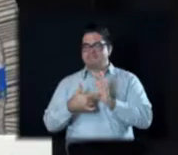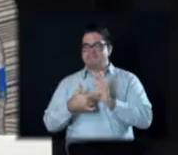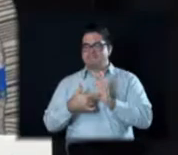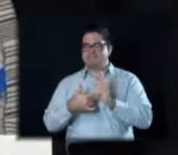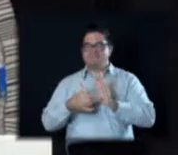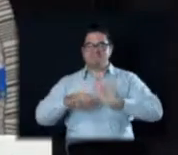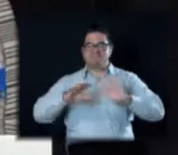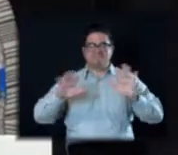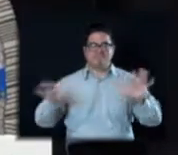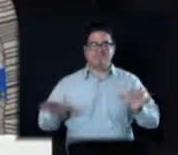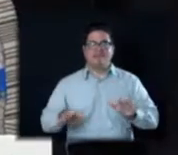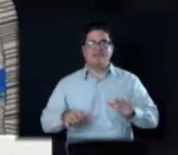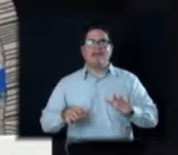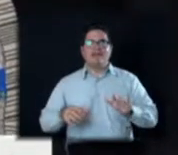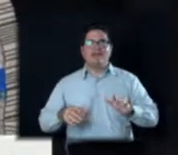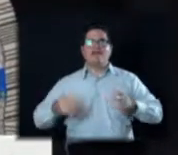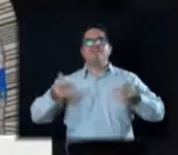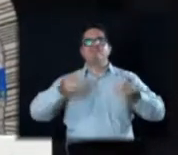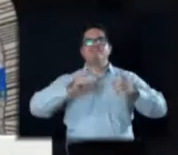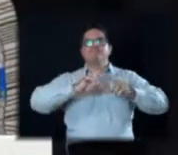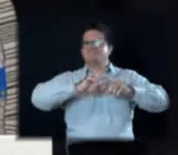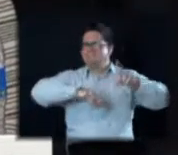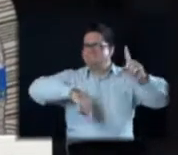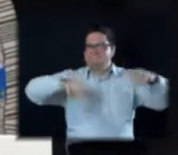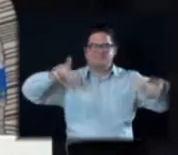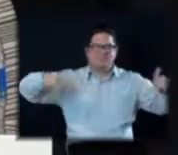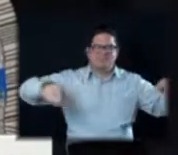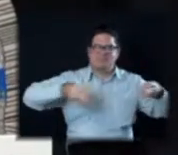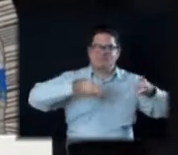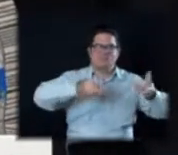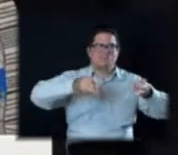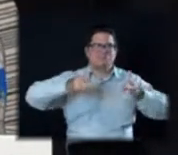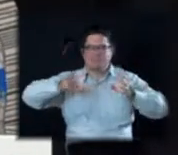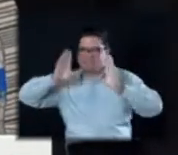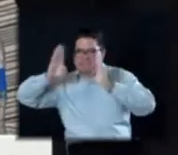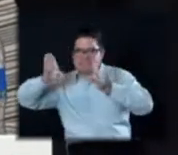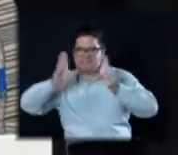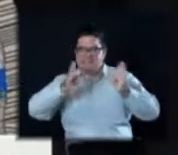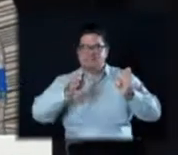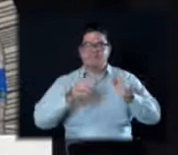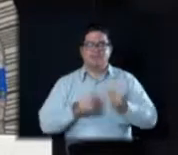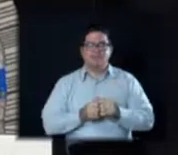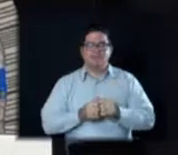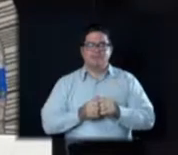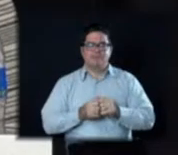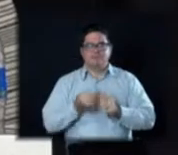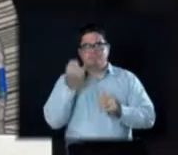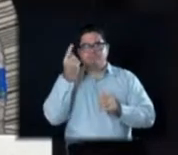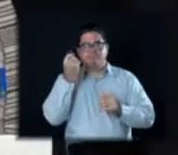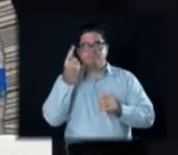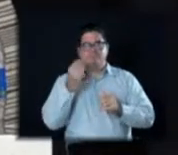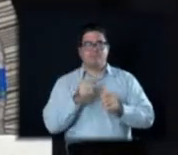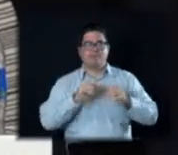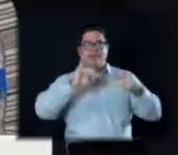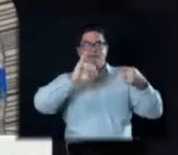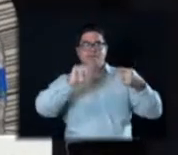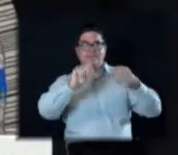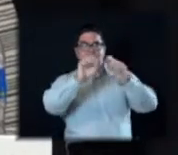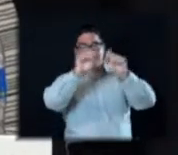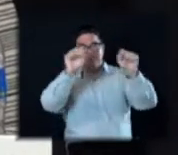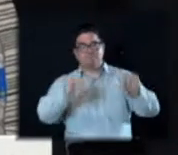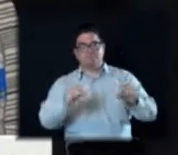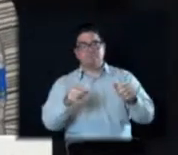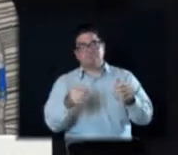el contratista puede demandarte a ti personalmente en lugar de a la corporación. Es uno de los enfoques que nosotros